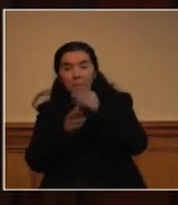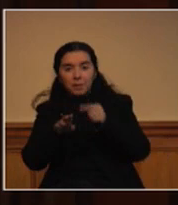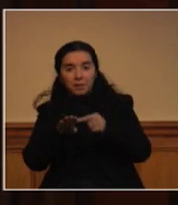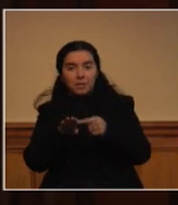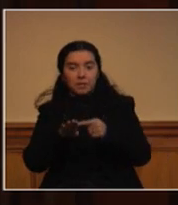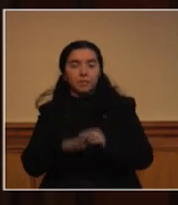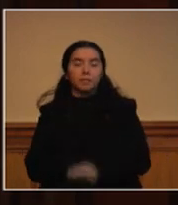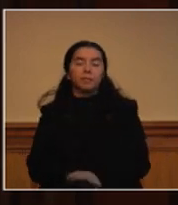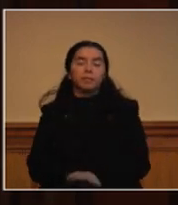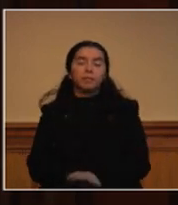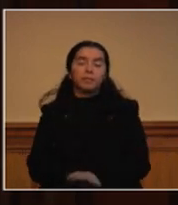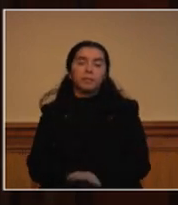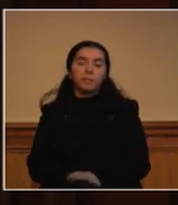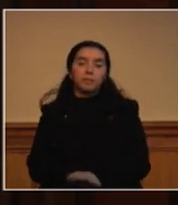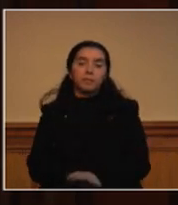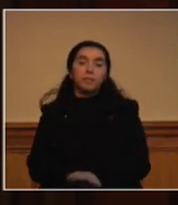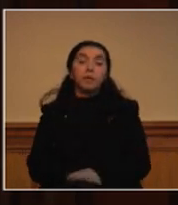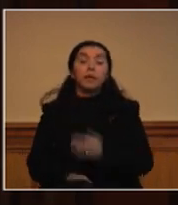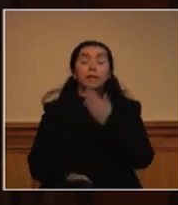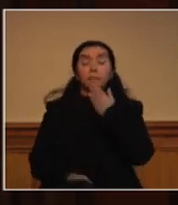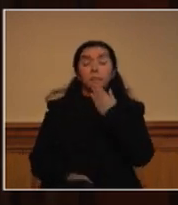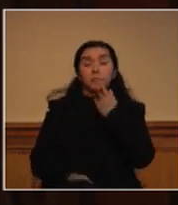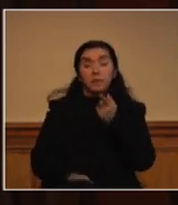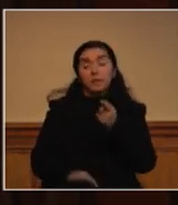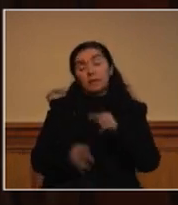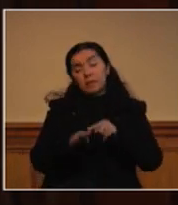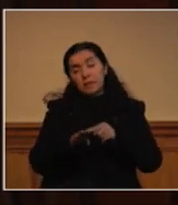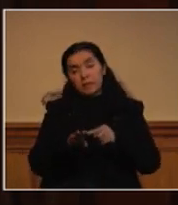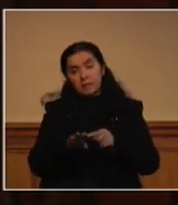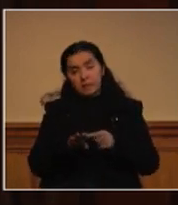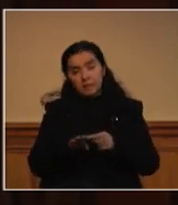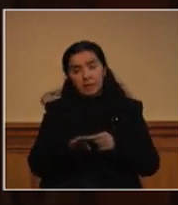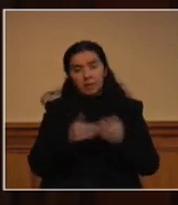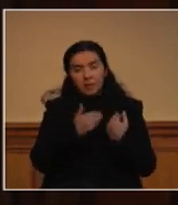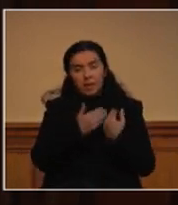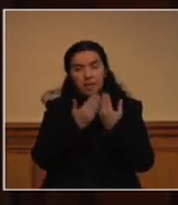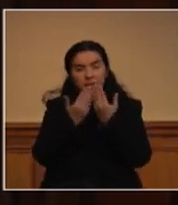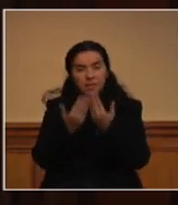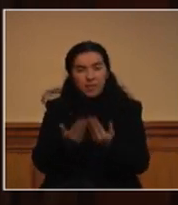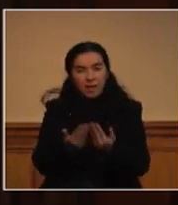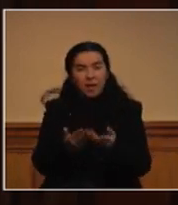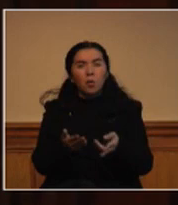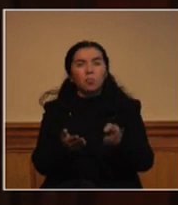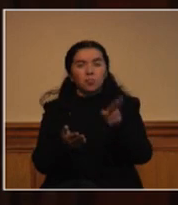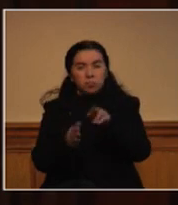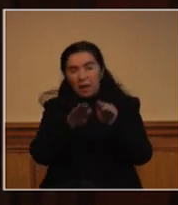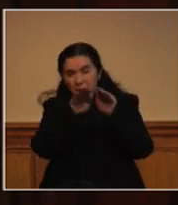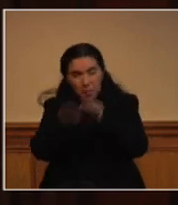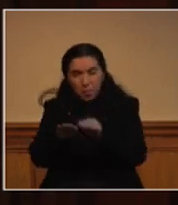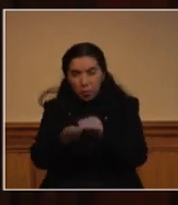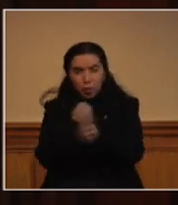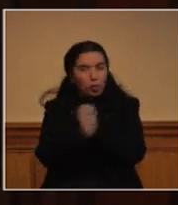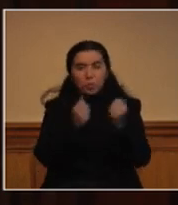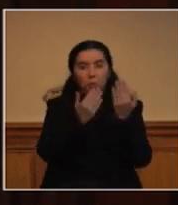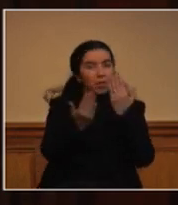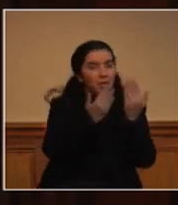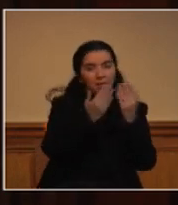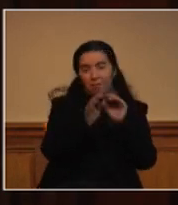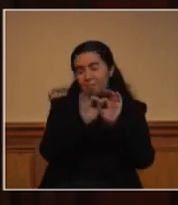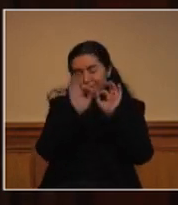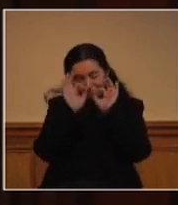Y, evidentemente, la tecnología ofrece un refuerzo incomparable para